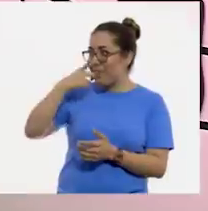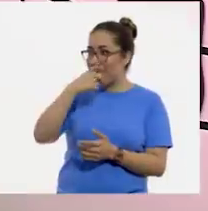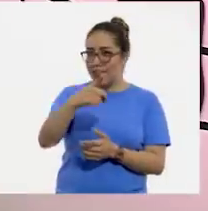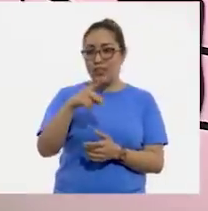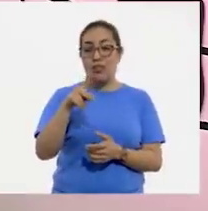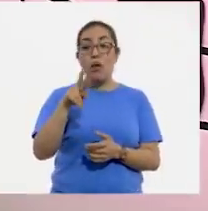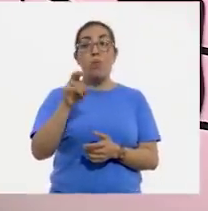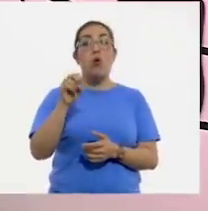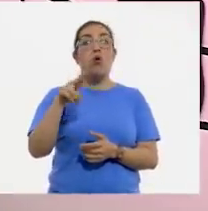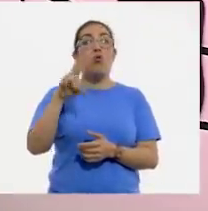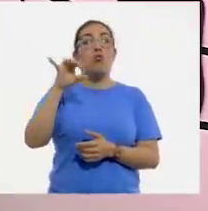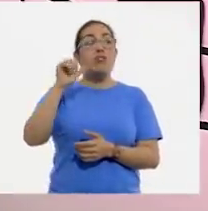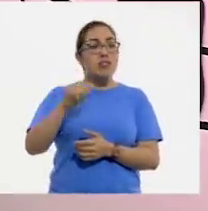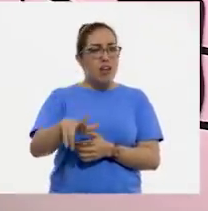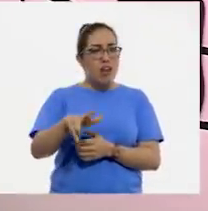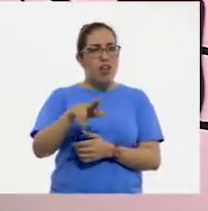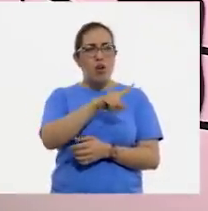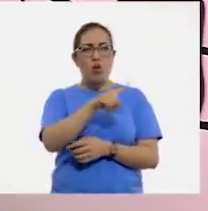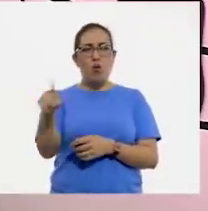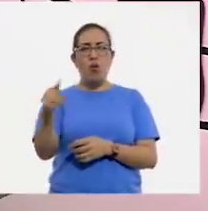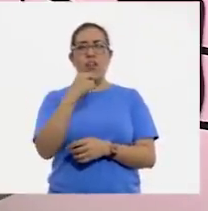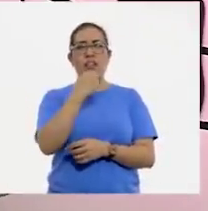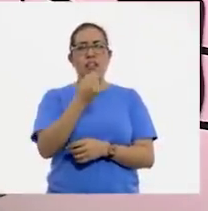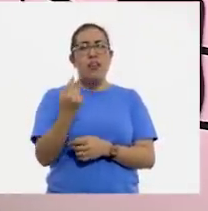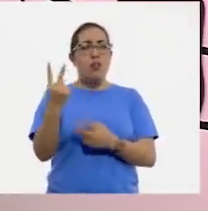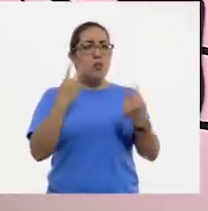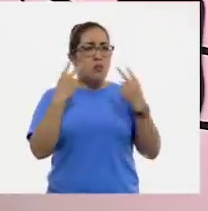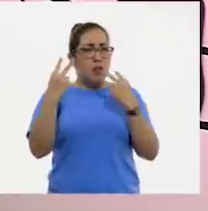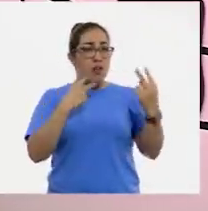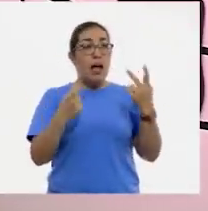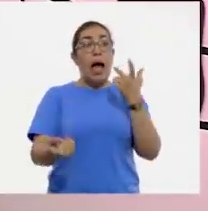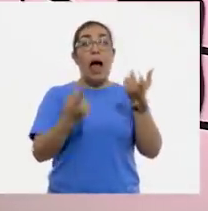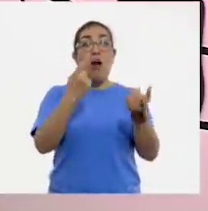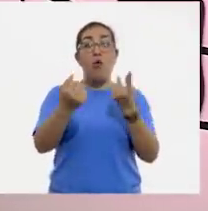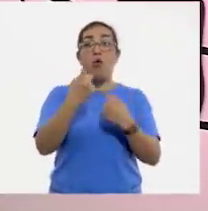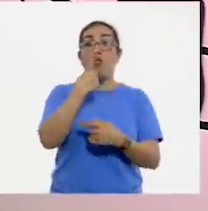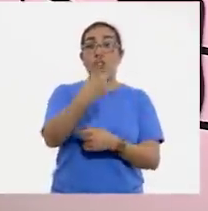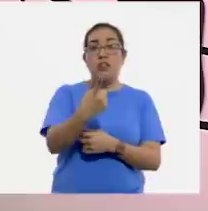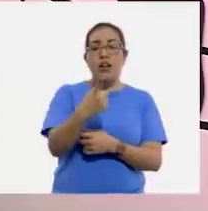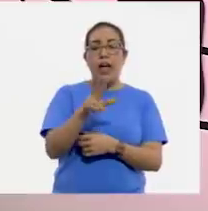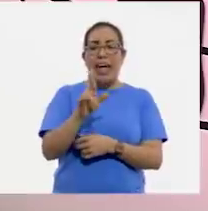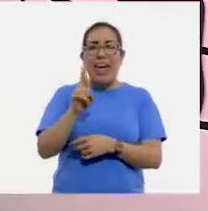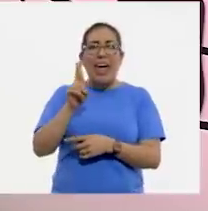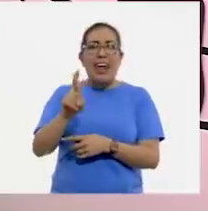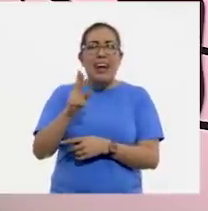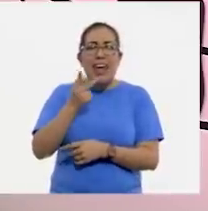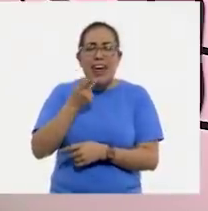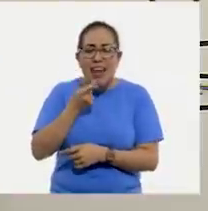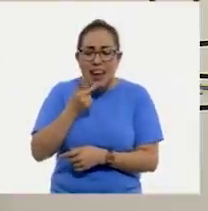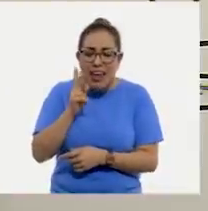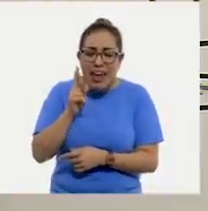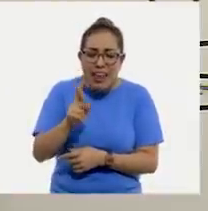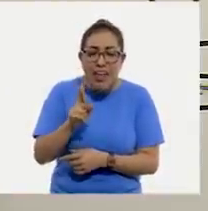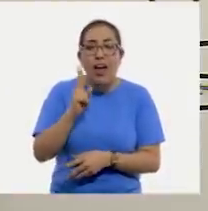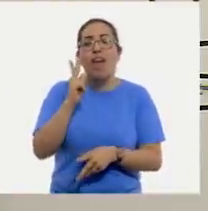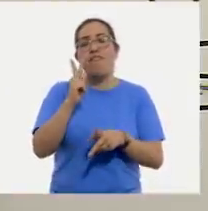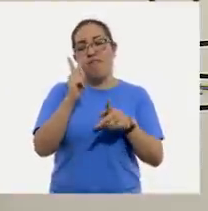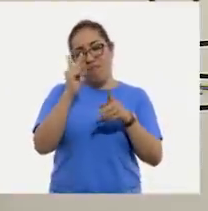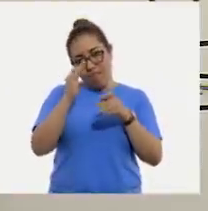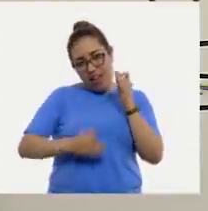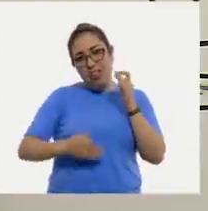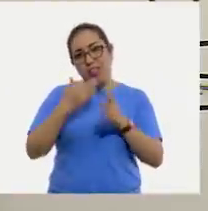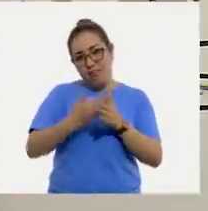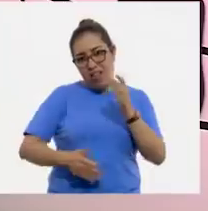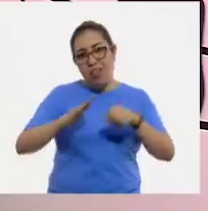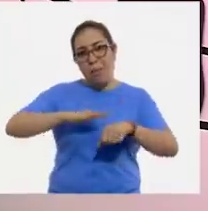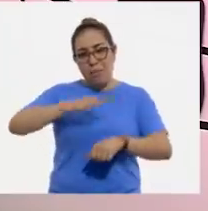Claro. Digamos, los niños que nos están viendo, algunos de ellos todavía les cuesta decir la R, que tienen que practicarla todavía decir la R, y hablas en